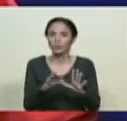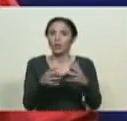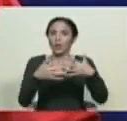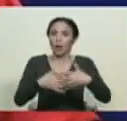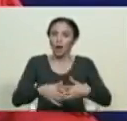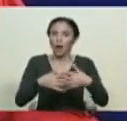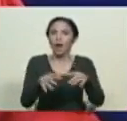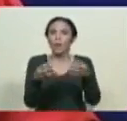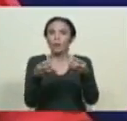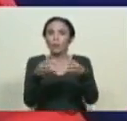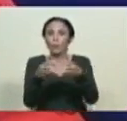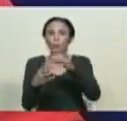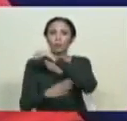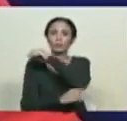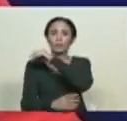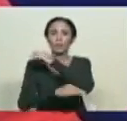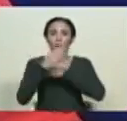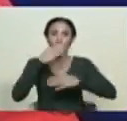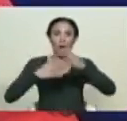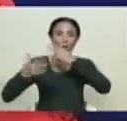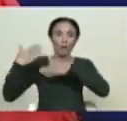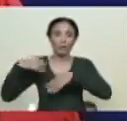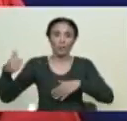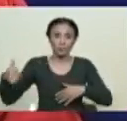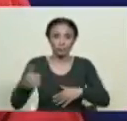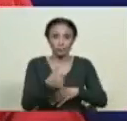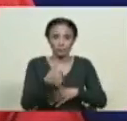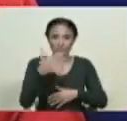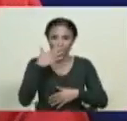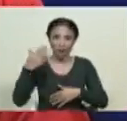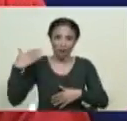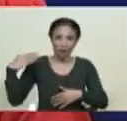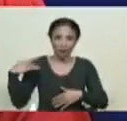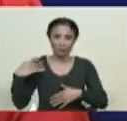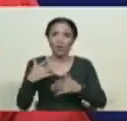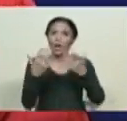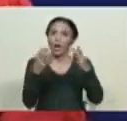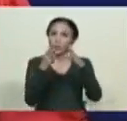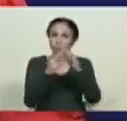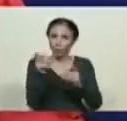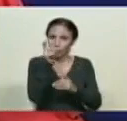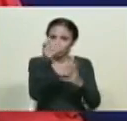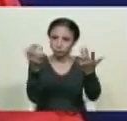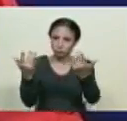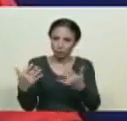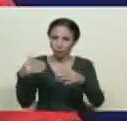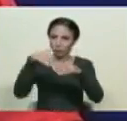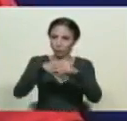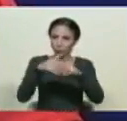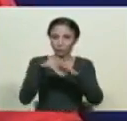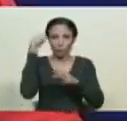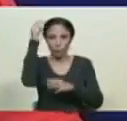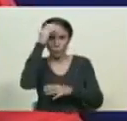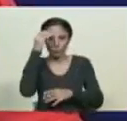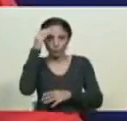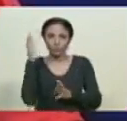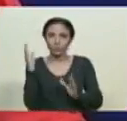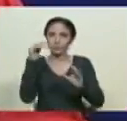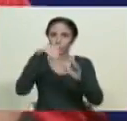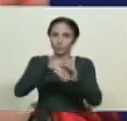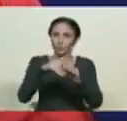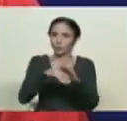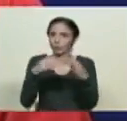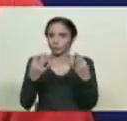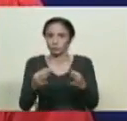de trampas como tenían los Adecos y los Copellanos. Nosotros llamamos a la gente a votar y la gente va a votar conscientemente y va a votar por los candidatos